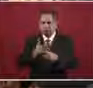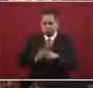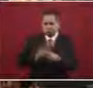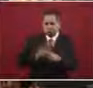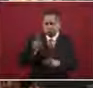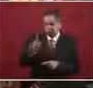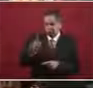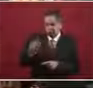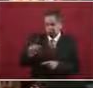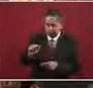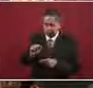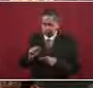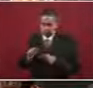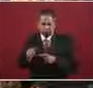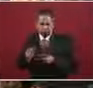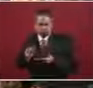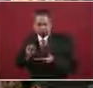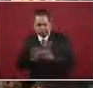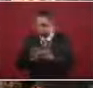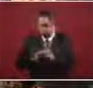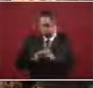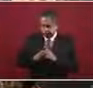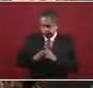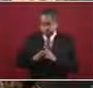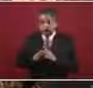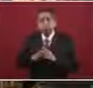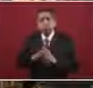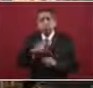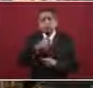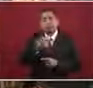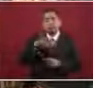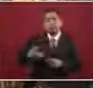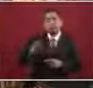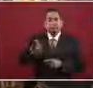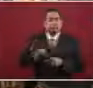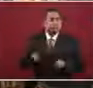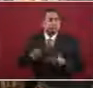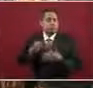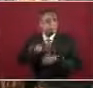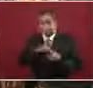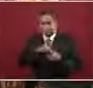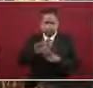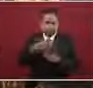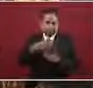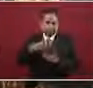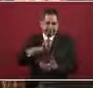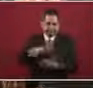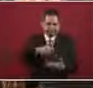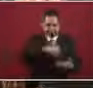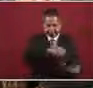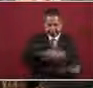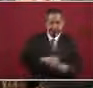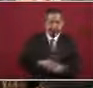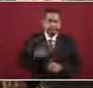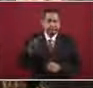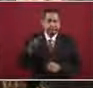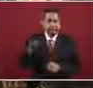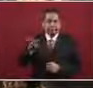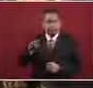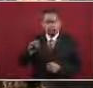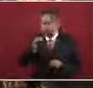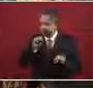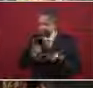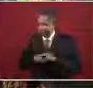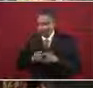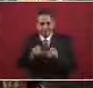estas unidades de medida actualizadas, y después se divide en la votación y así se asigna. El INE también, por otra parte, tiene un gasto